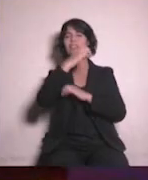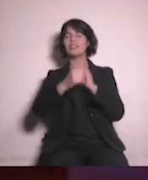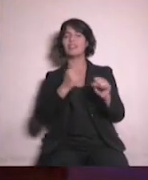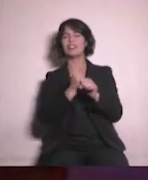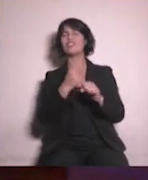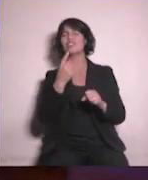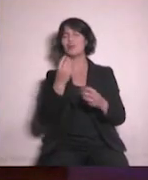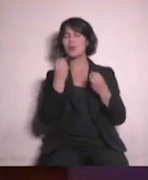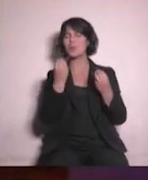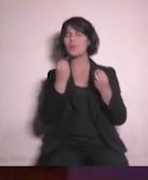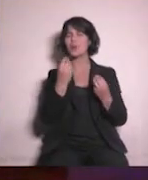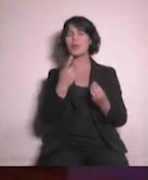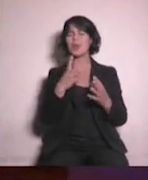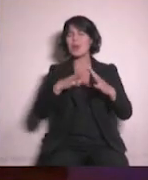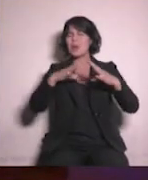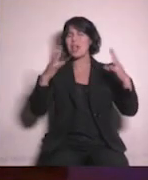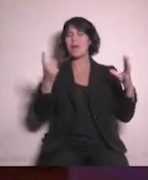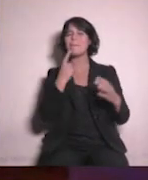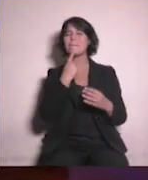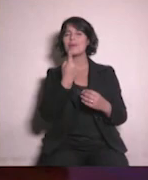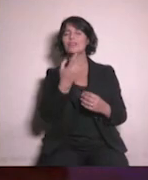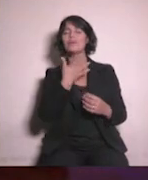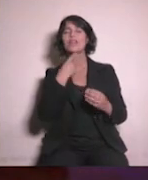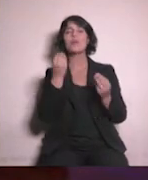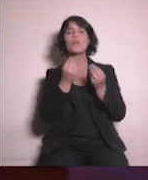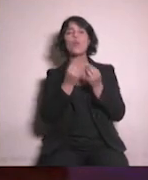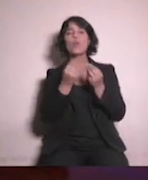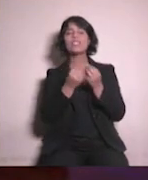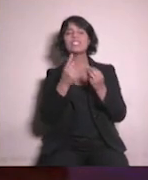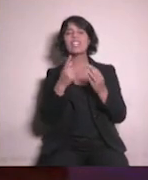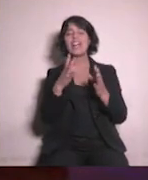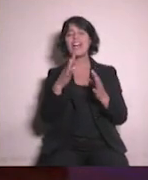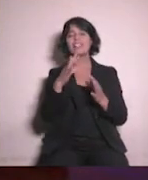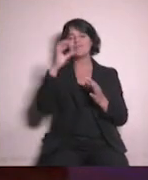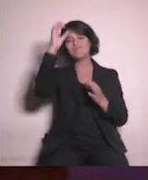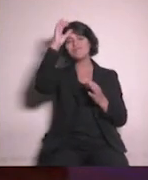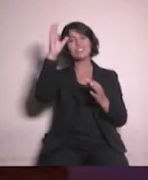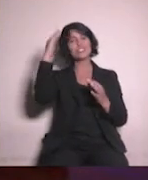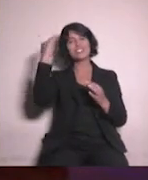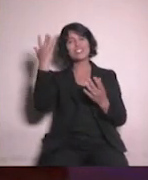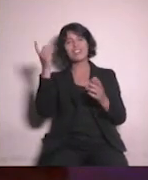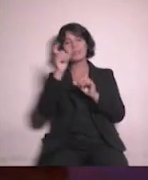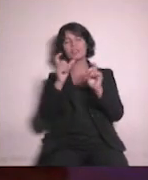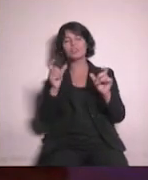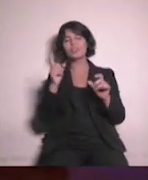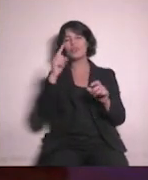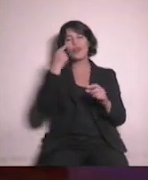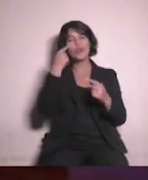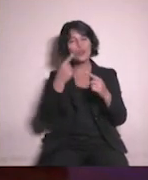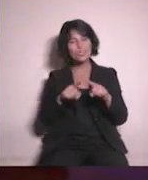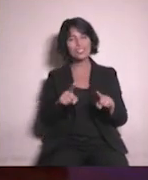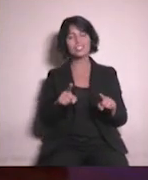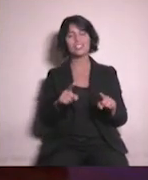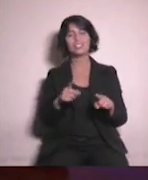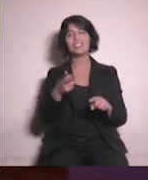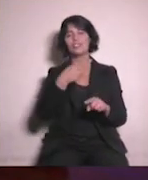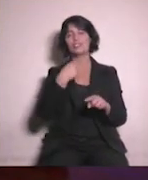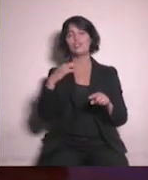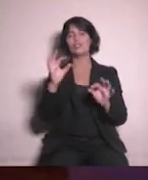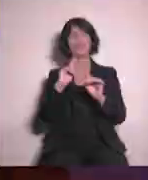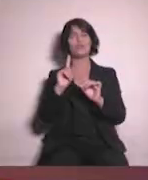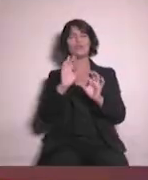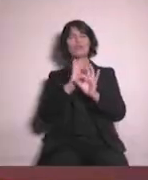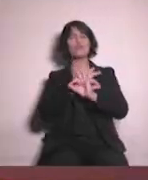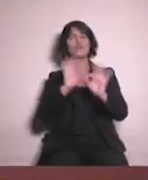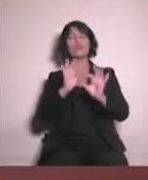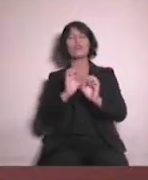una gran pregunta, porque hay mucha ignorancia respecto a este tema, hay mucho desconocimiento y no hemos sido nunca claros